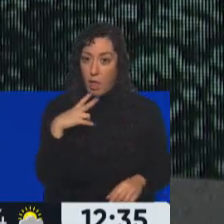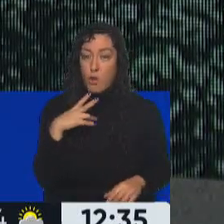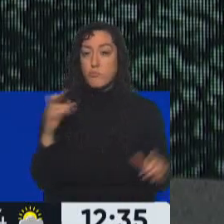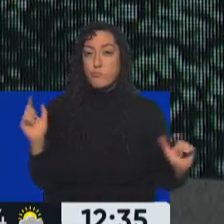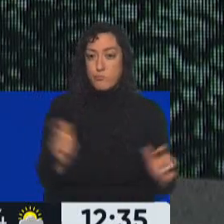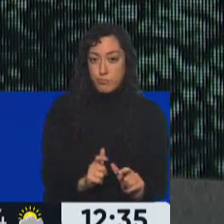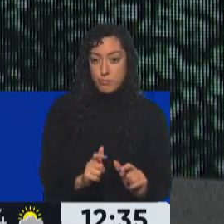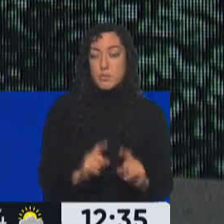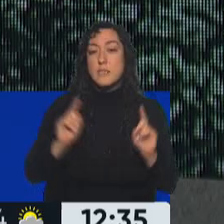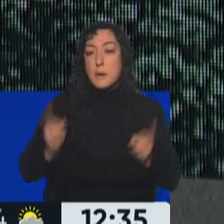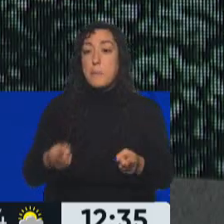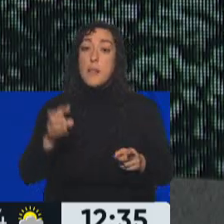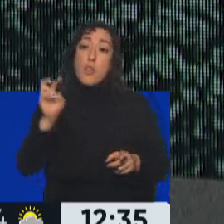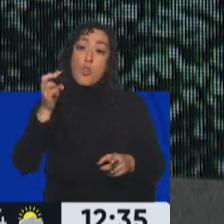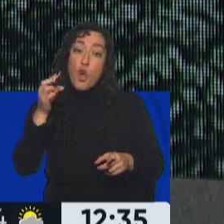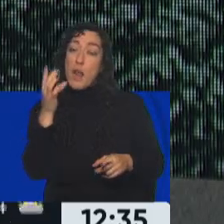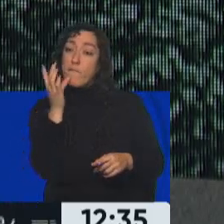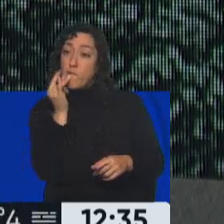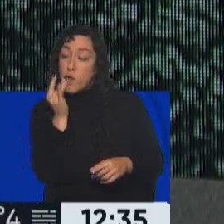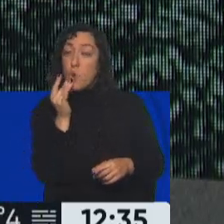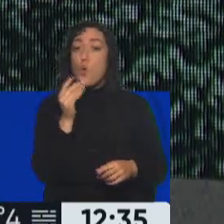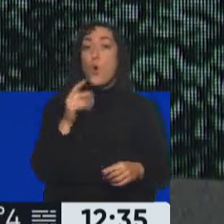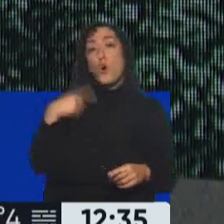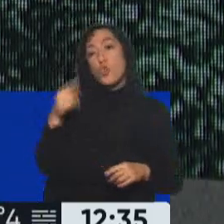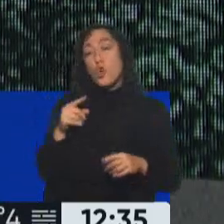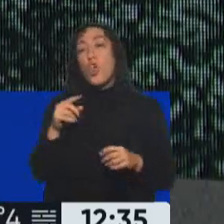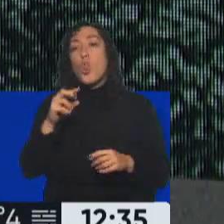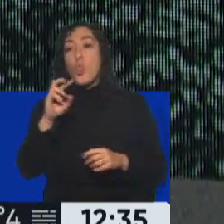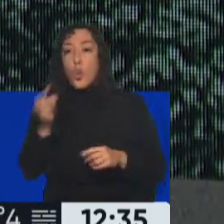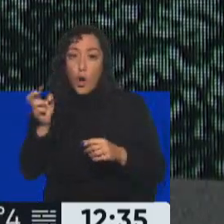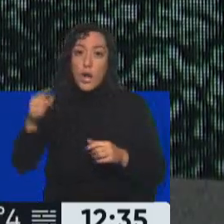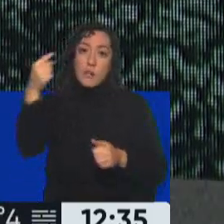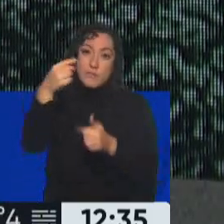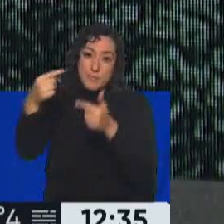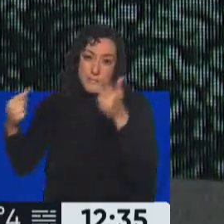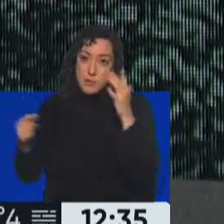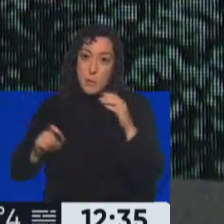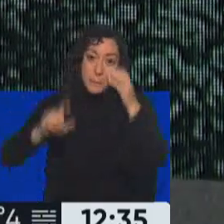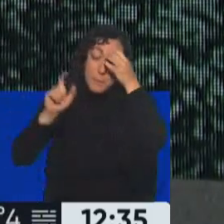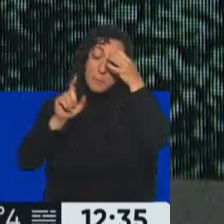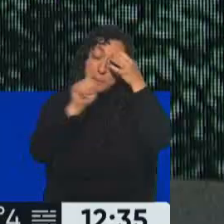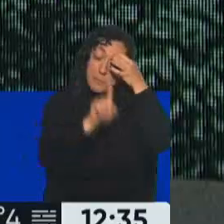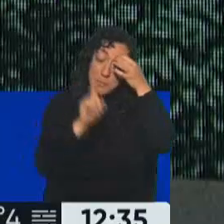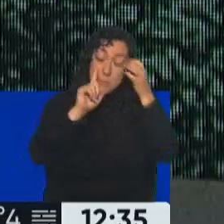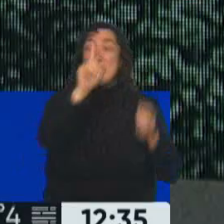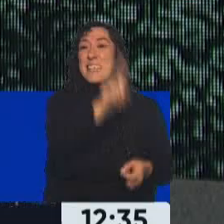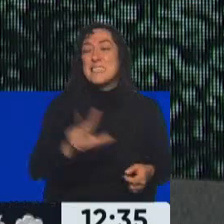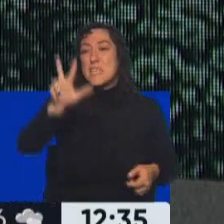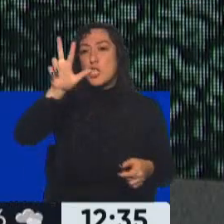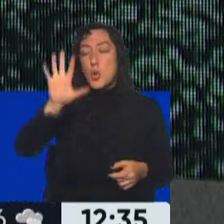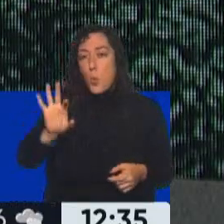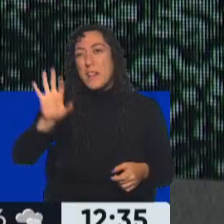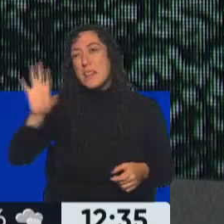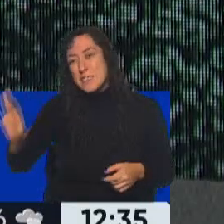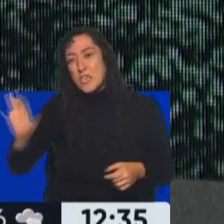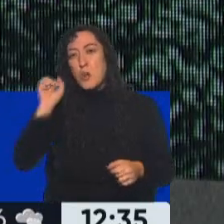en este momento que el dólar, el denominado dólar blue, los dólares financieros, están experimentando una suba. Sí. Está por arriba de 1.350 pesos.